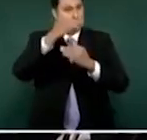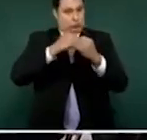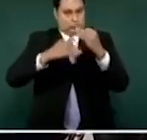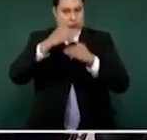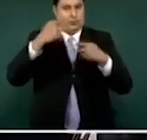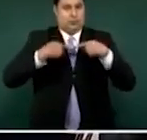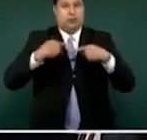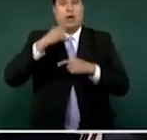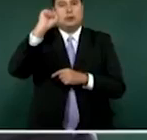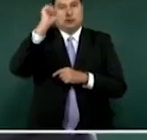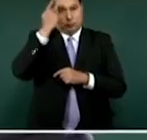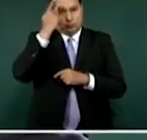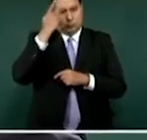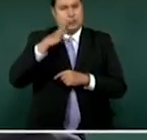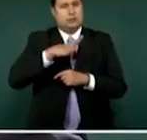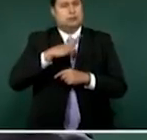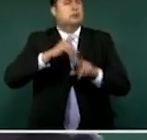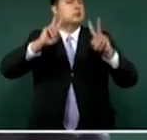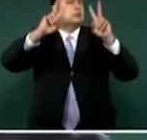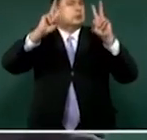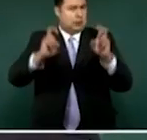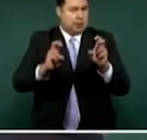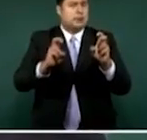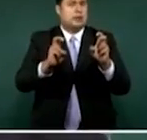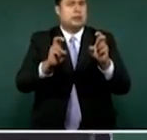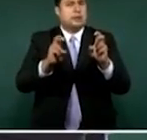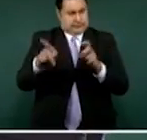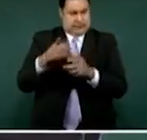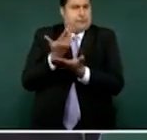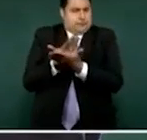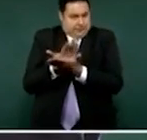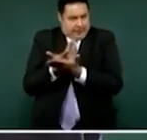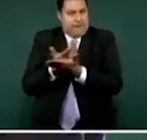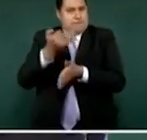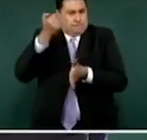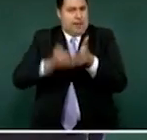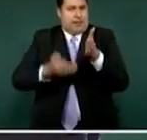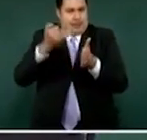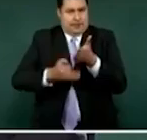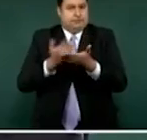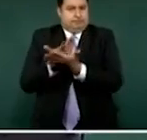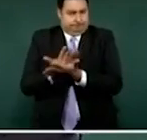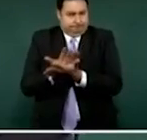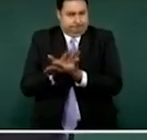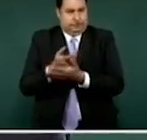San Luis Potosí hay temas que están pendientes, que hemos venido trabajando.